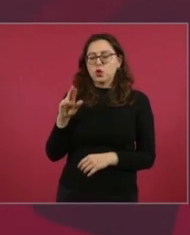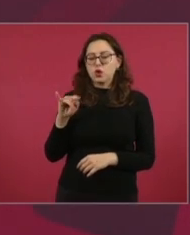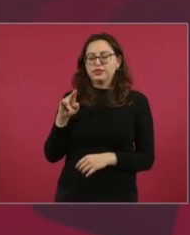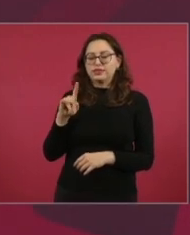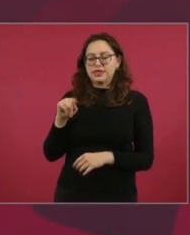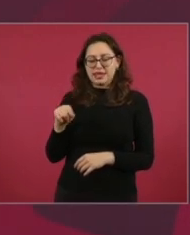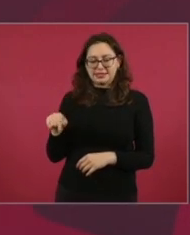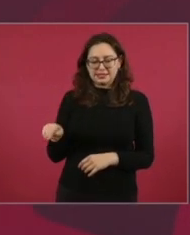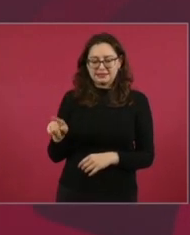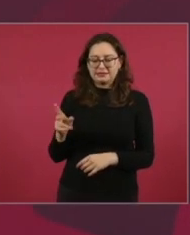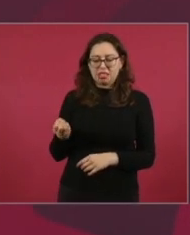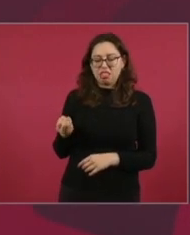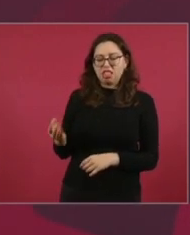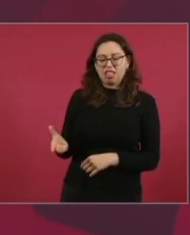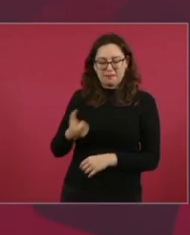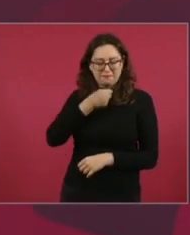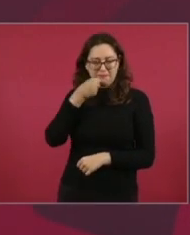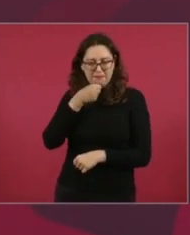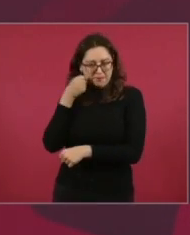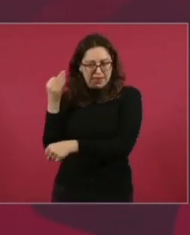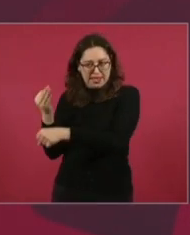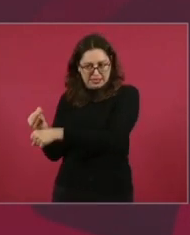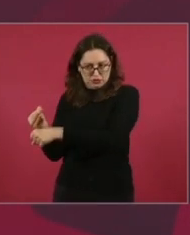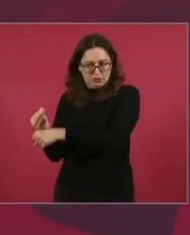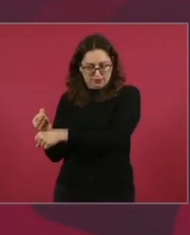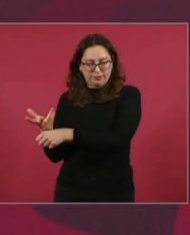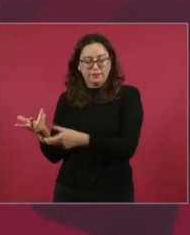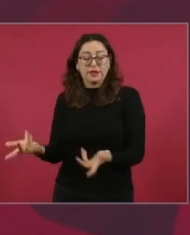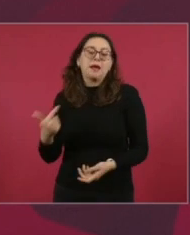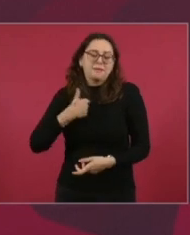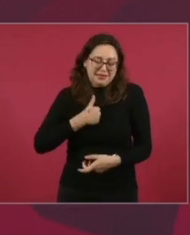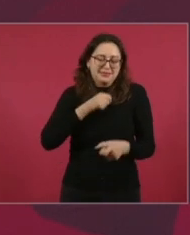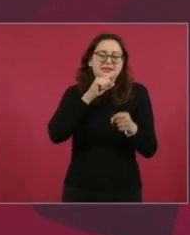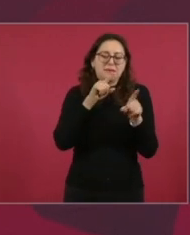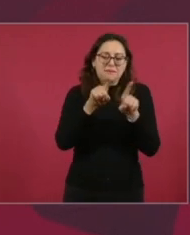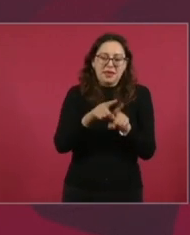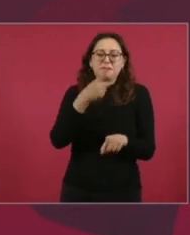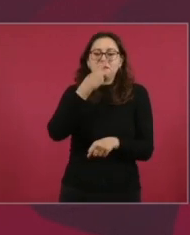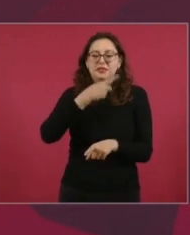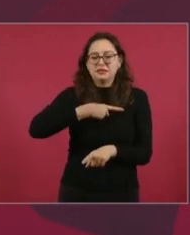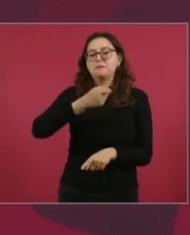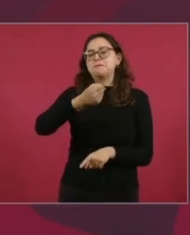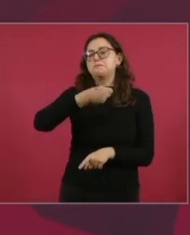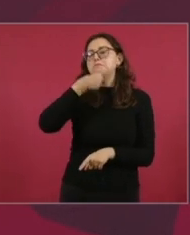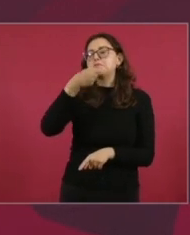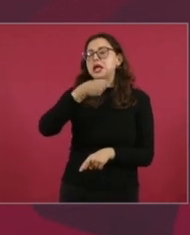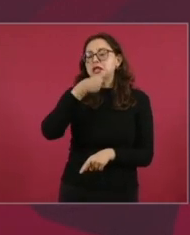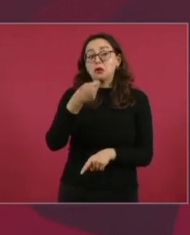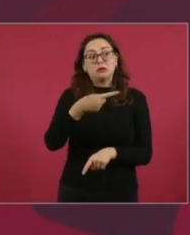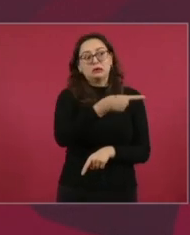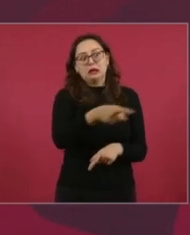11.403 pesos al mes, y en el resto del país de 249 pesos por día, o sea,